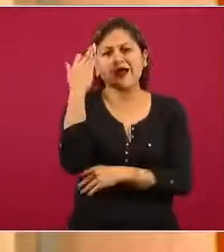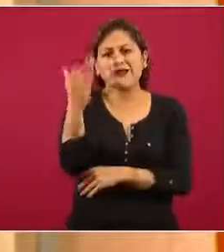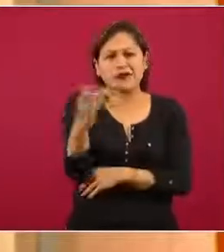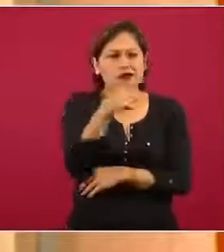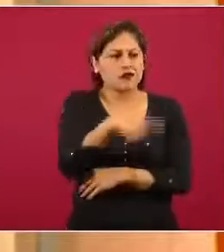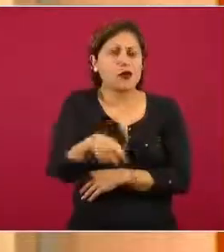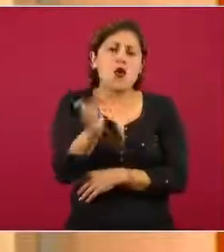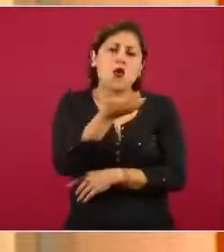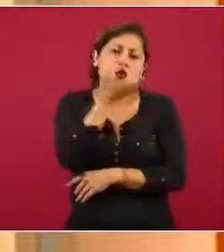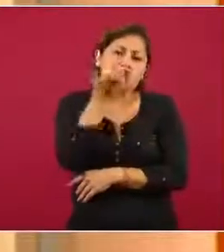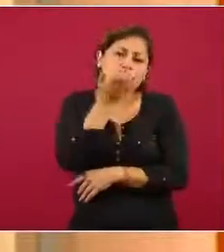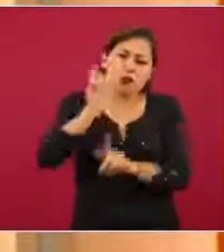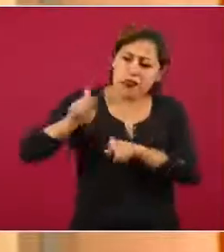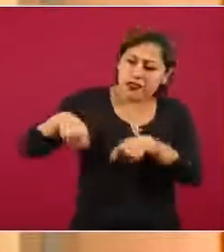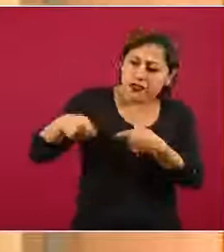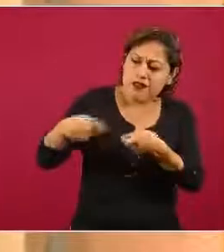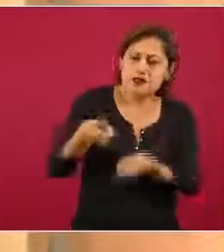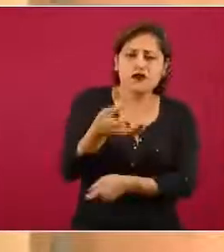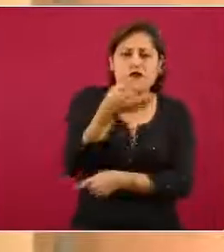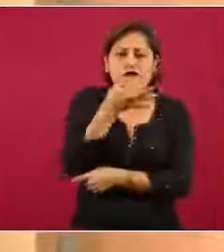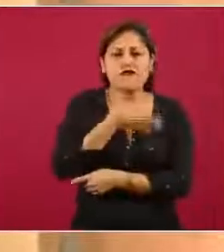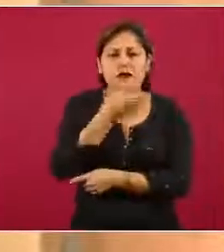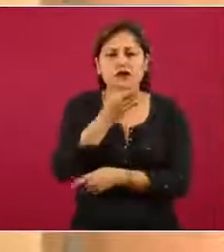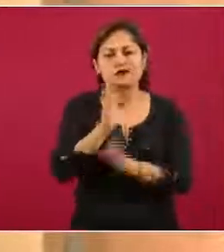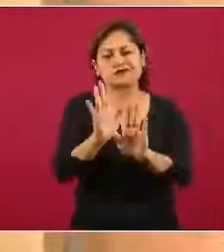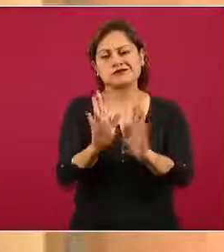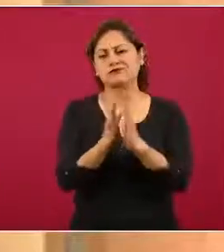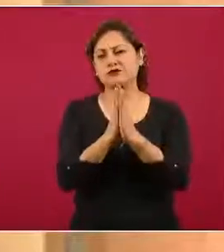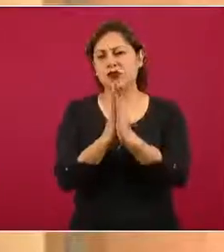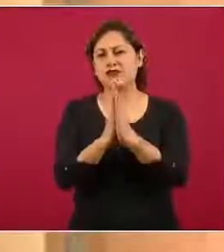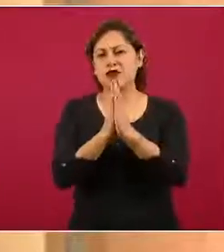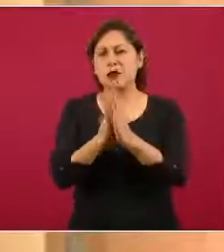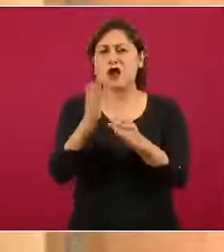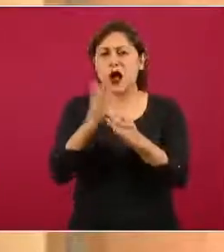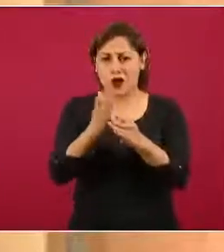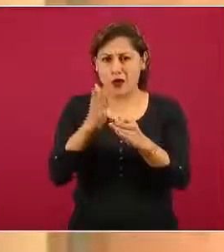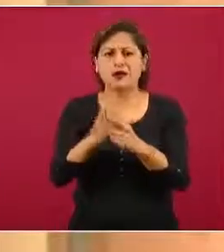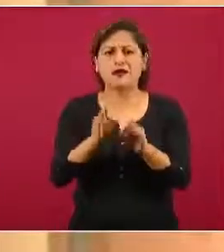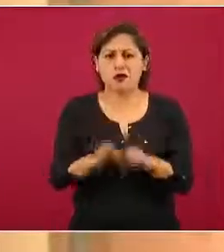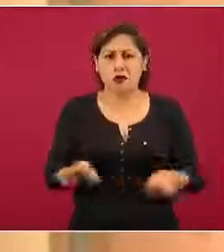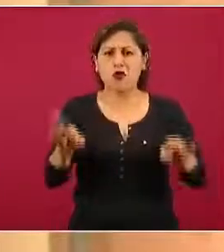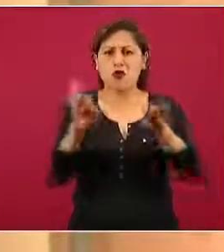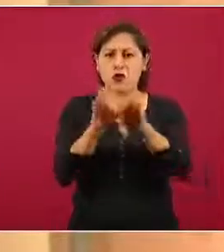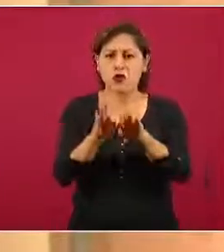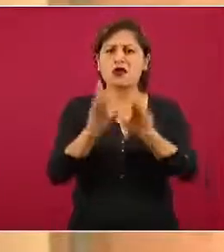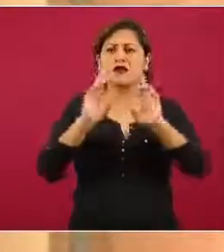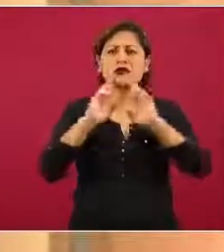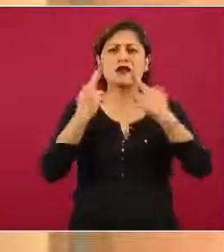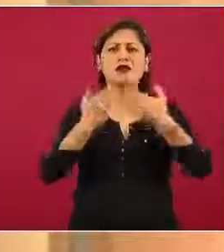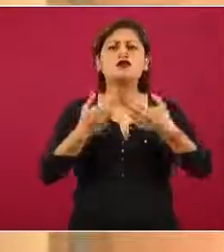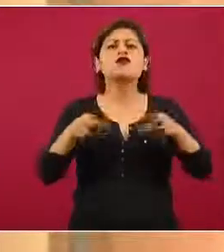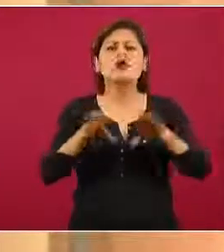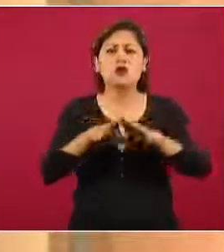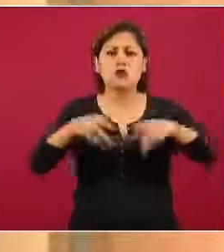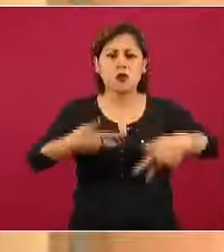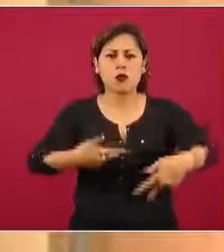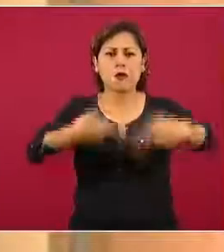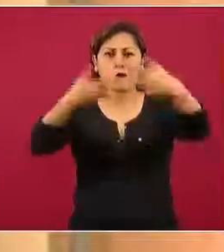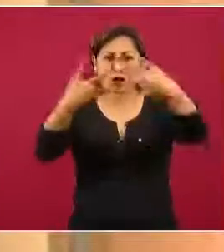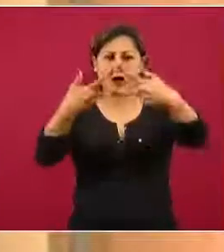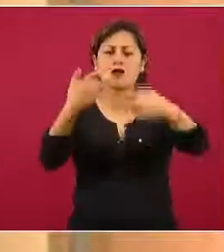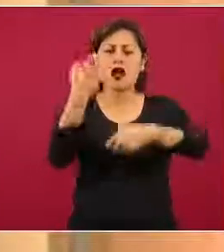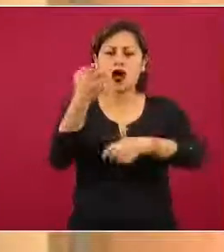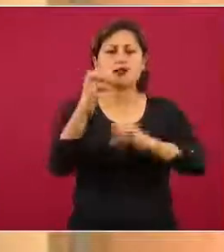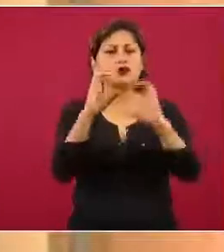hacerlo. Procuremos mantenernos desde la vía virtual comunicadas y comunicados, y esto a su vez pues nos